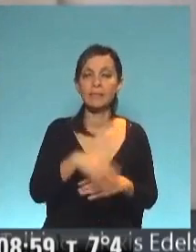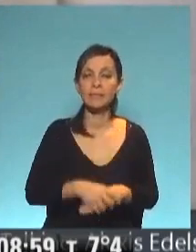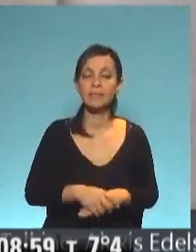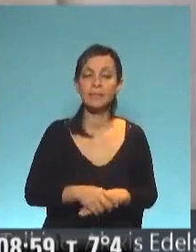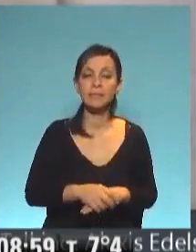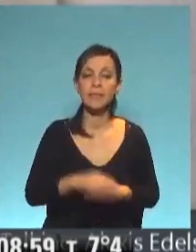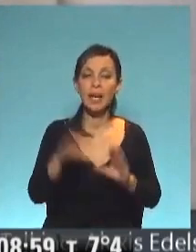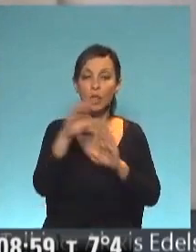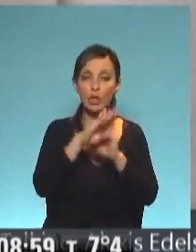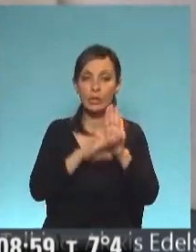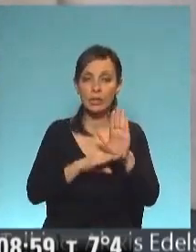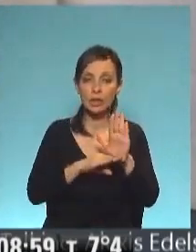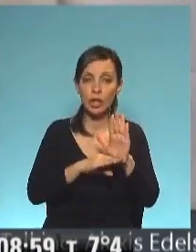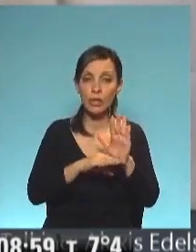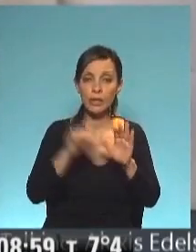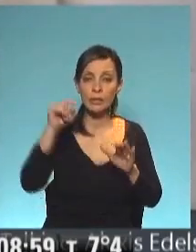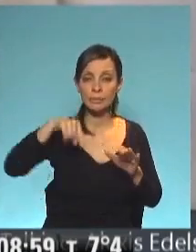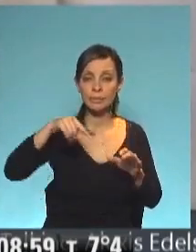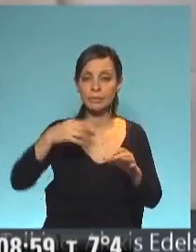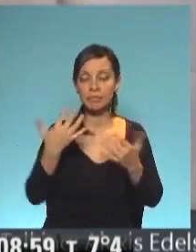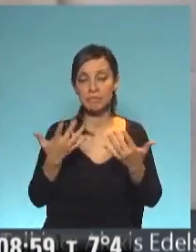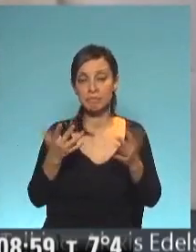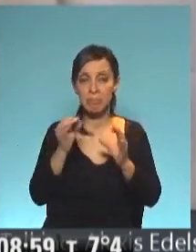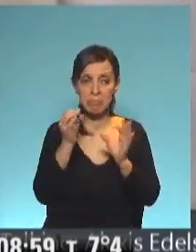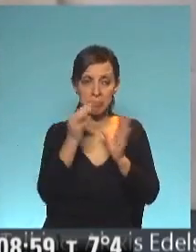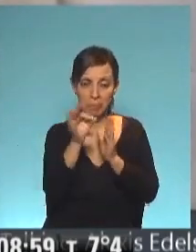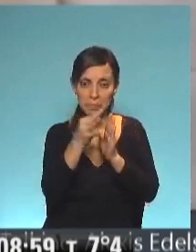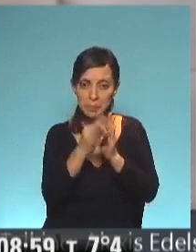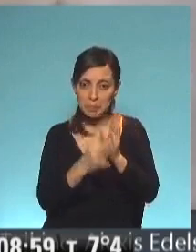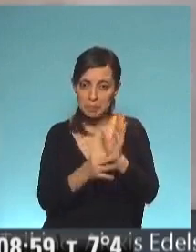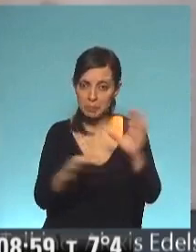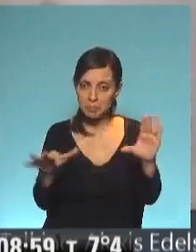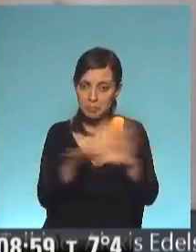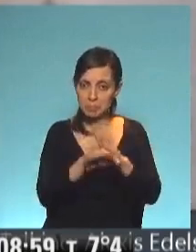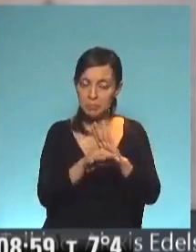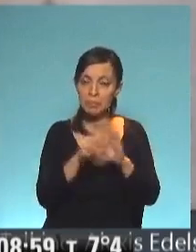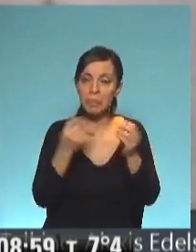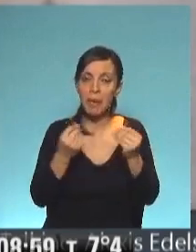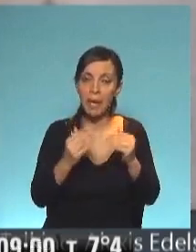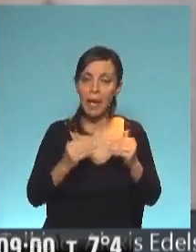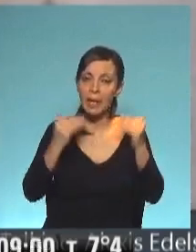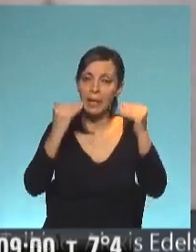las condiciones en la unidad son adecuadas para el nivel